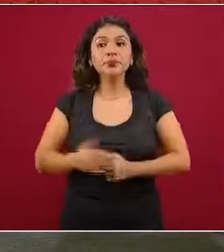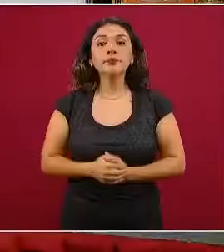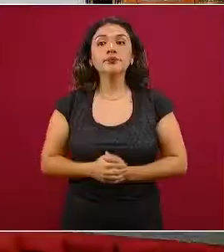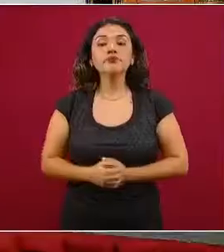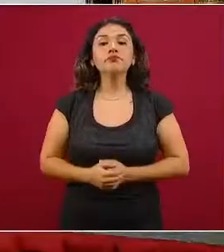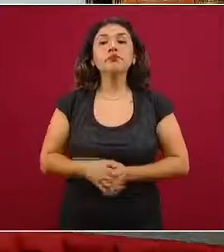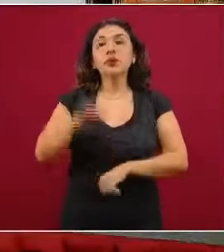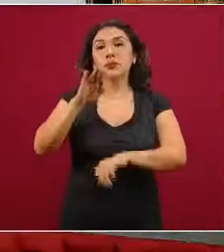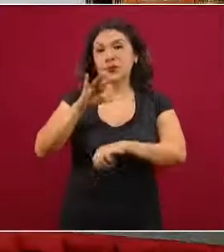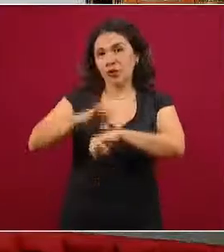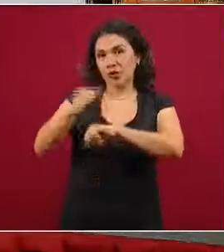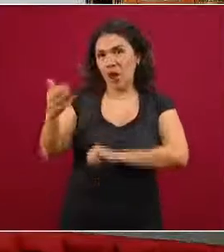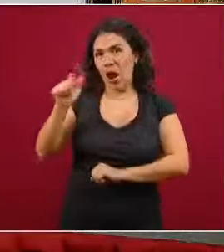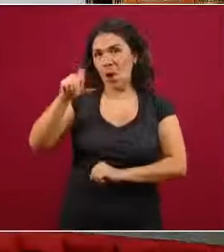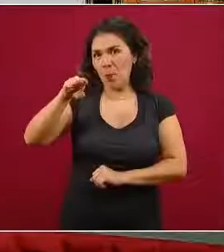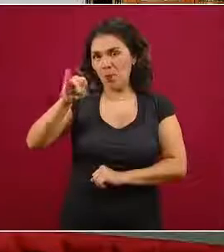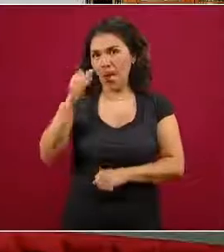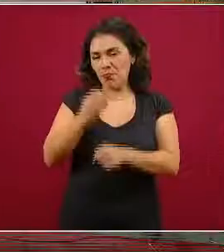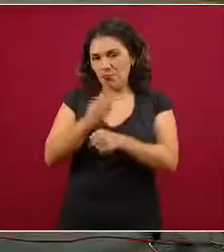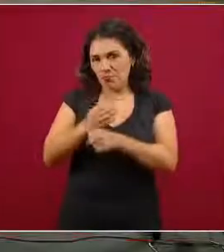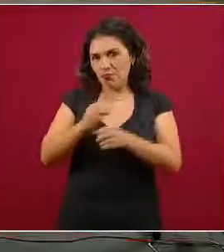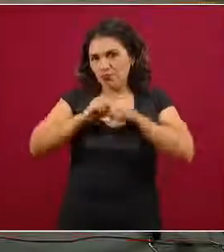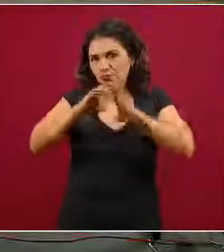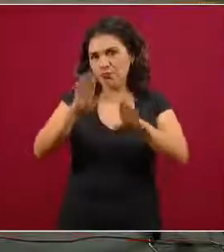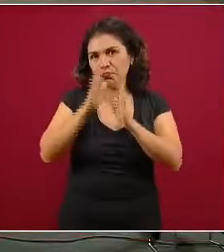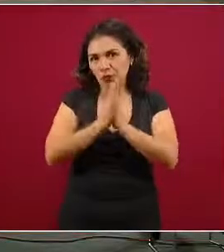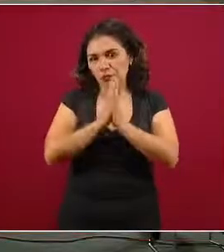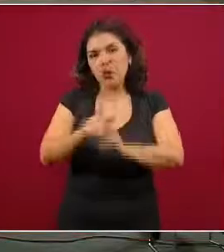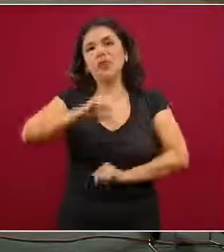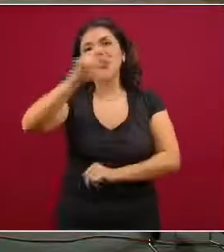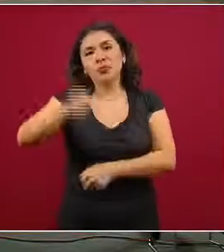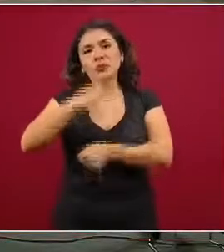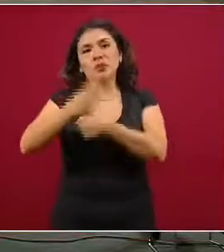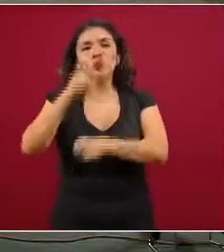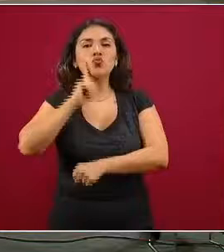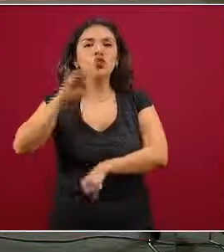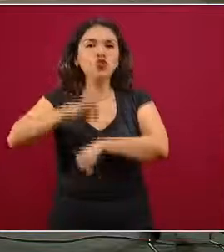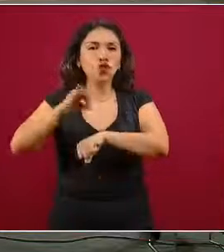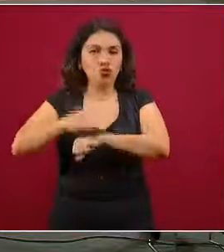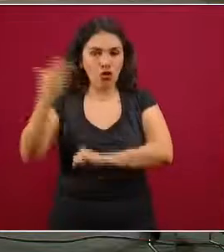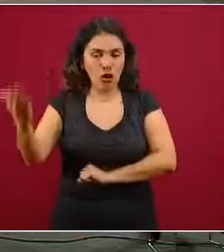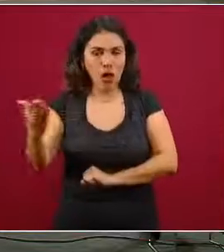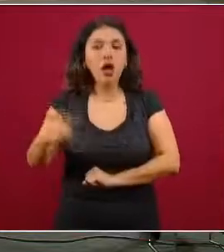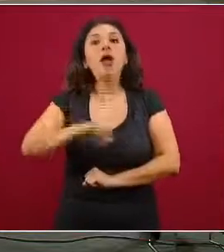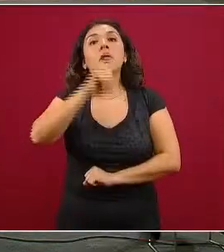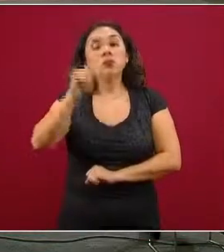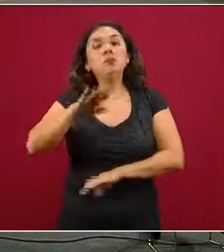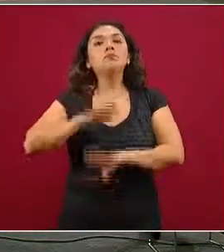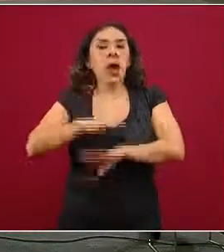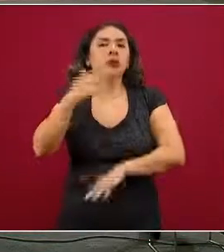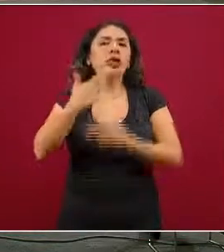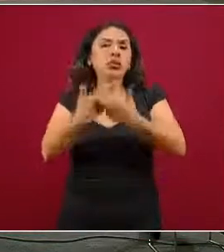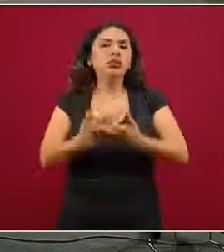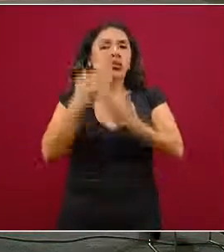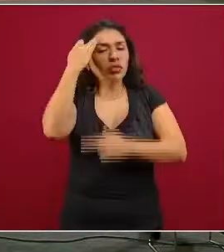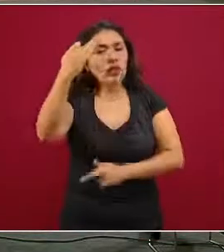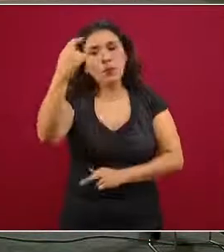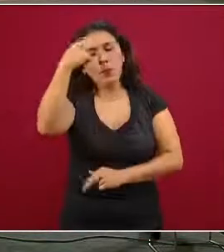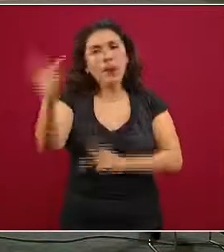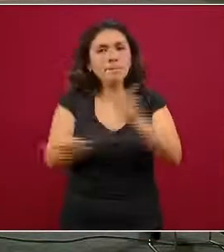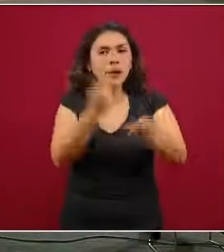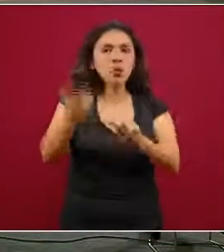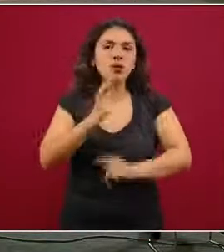al doctor Alomía si presenta el informe técnico, enseguida a la doctora Feldman, conscientes de que dejemos un poquito de tiempo para las preguntas y las